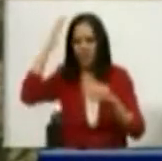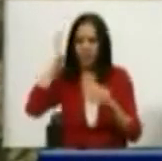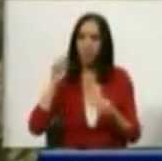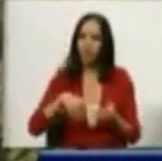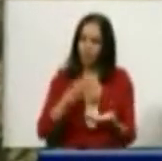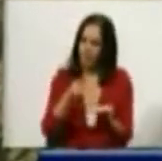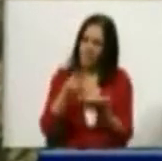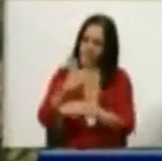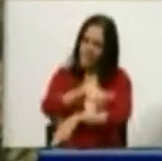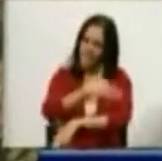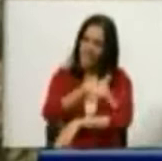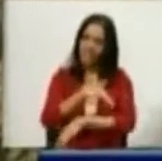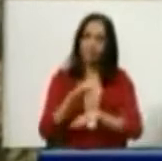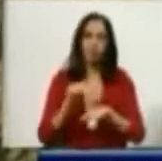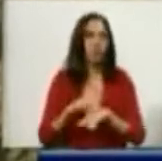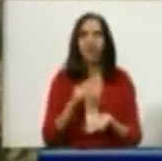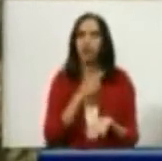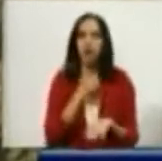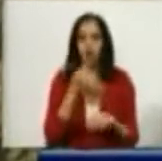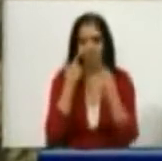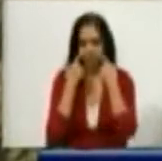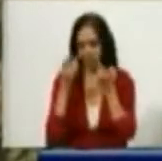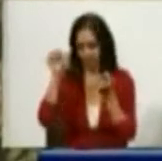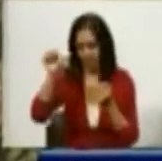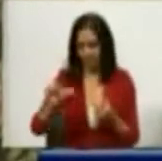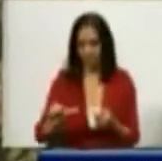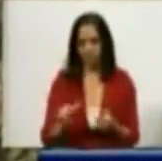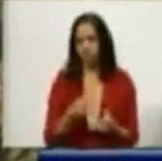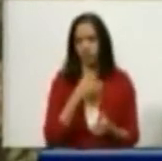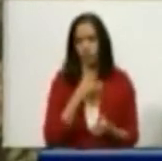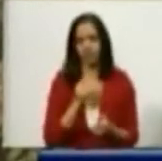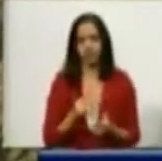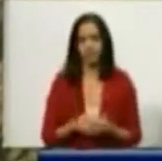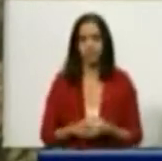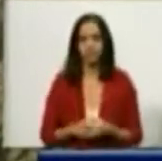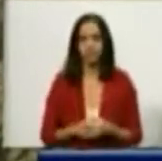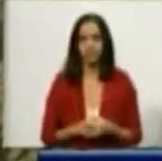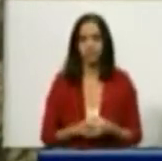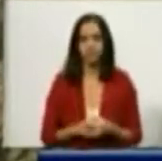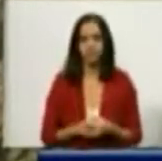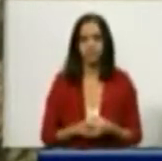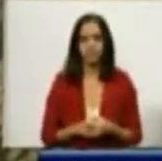porque no le gusta que lo vean así no le gusta que lo veas